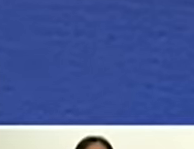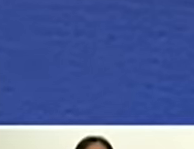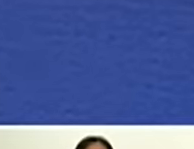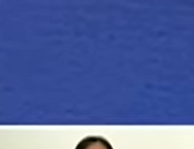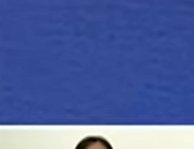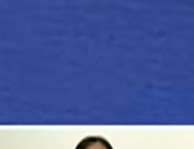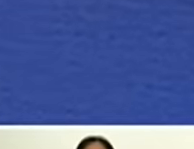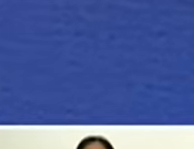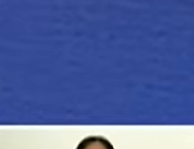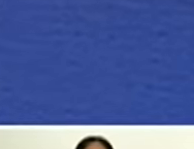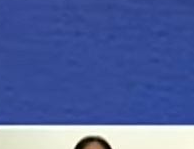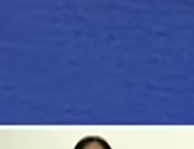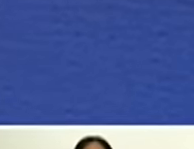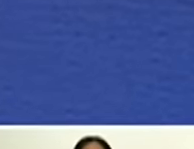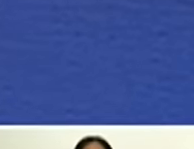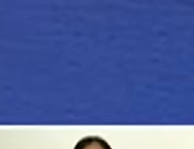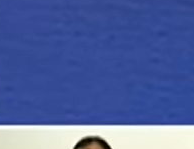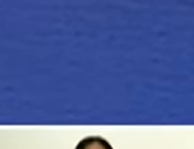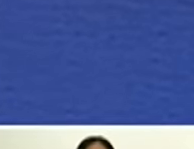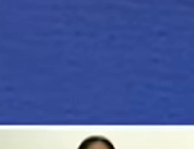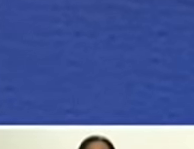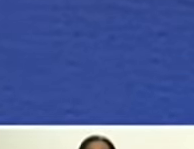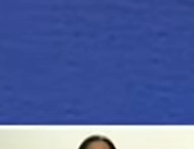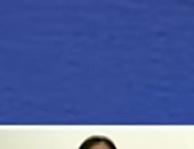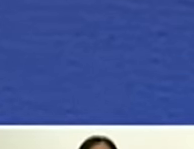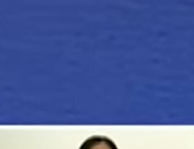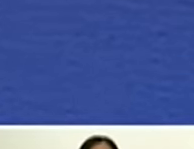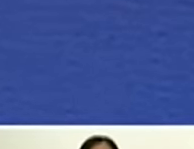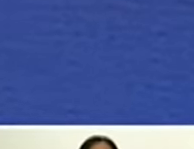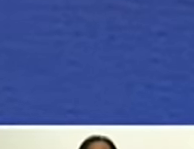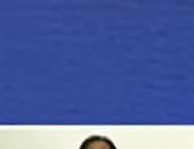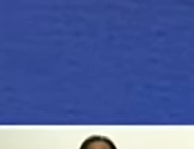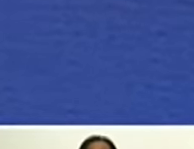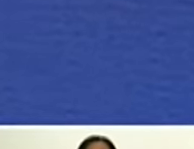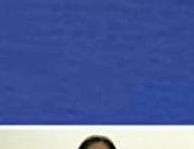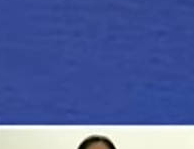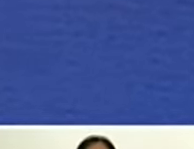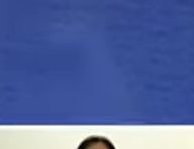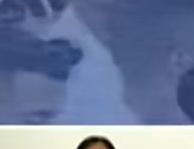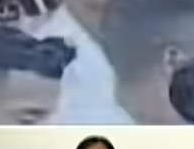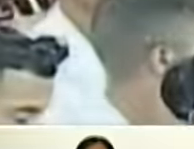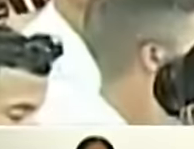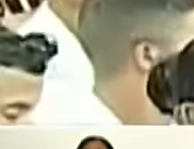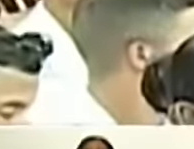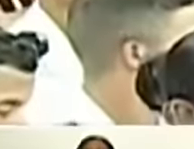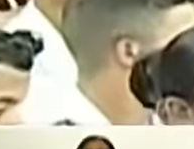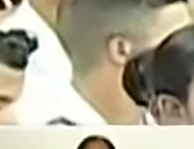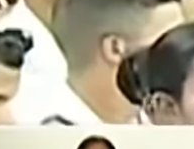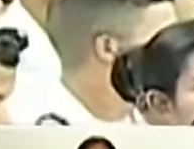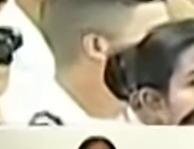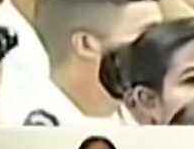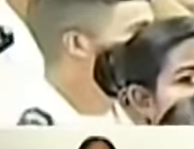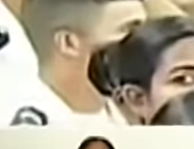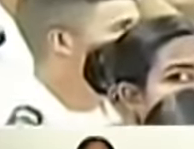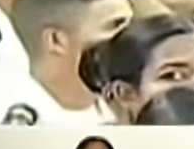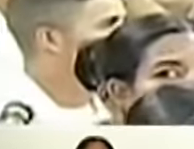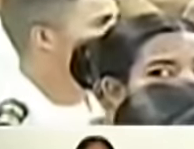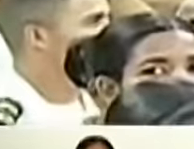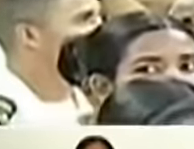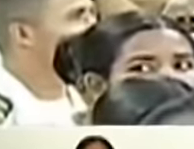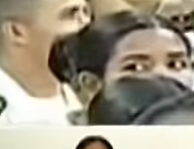jamás nuestro pueblo abandonó la lucha por rescatar el territorio que nos dieron los